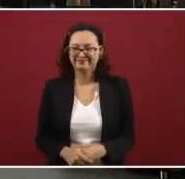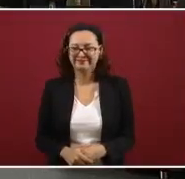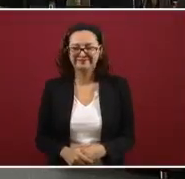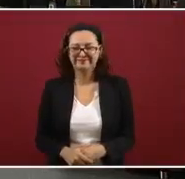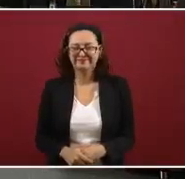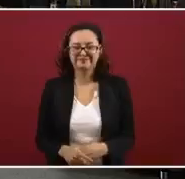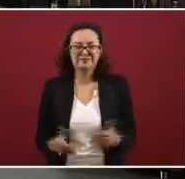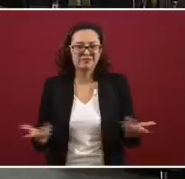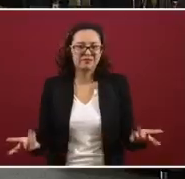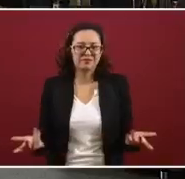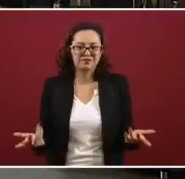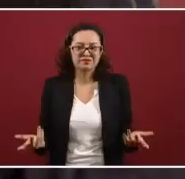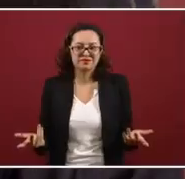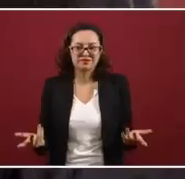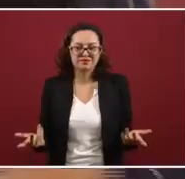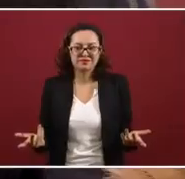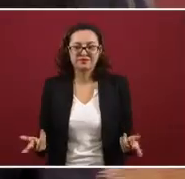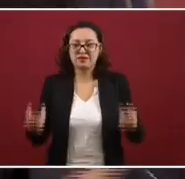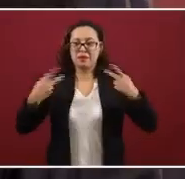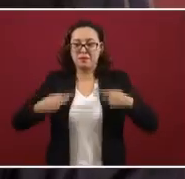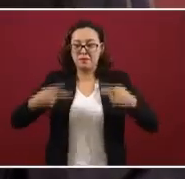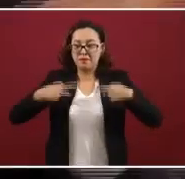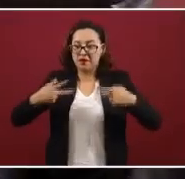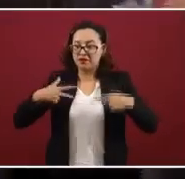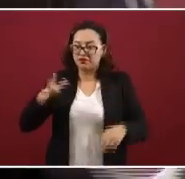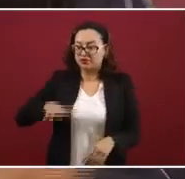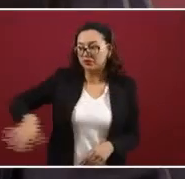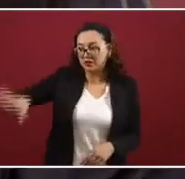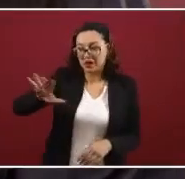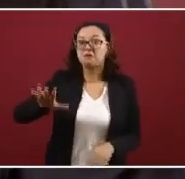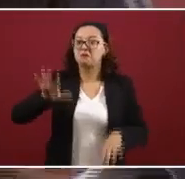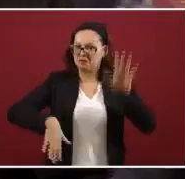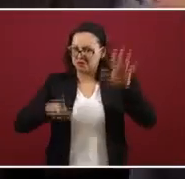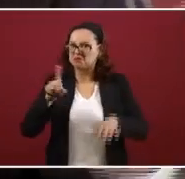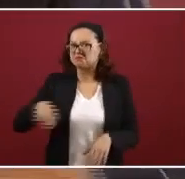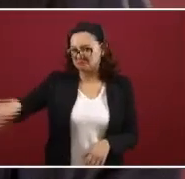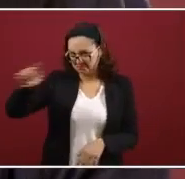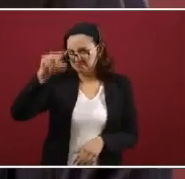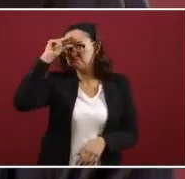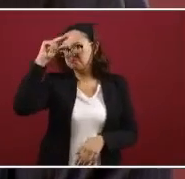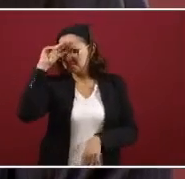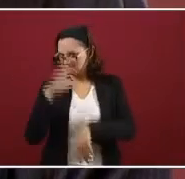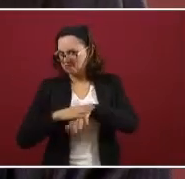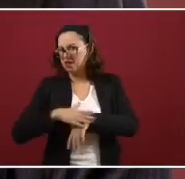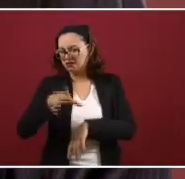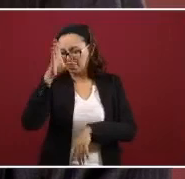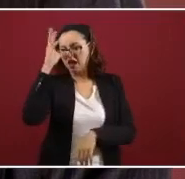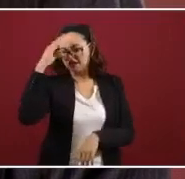la gente, aunque ahora la gente sabe más que nosotros, la verdad.